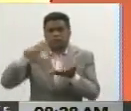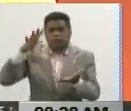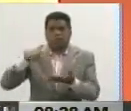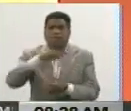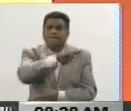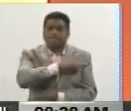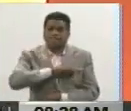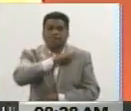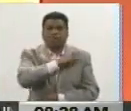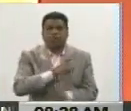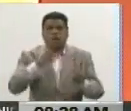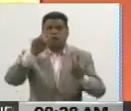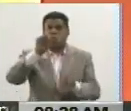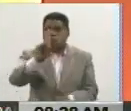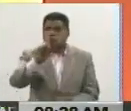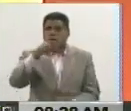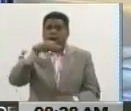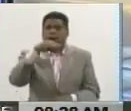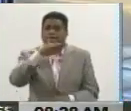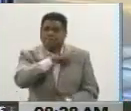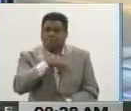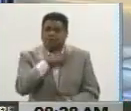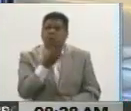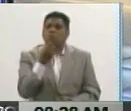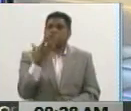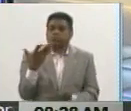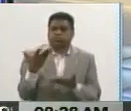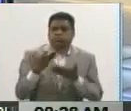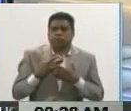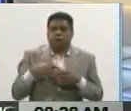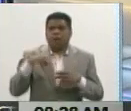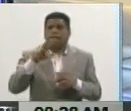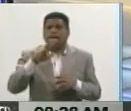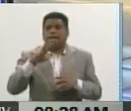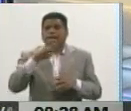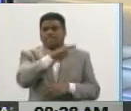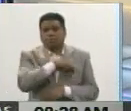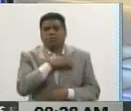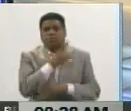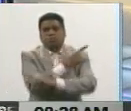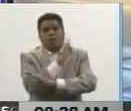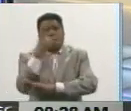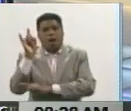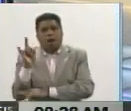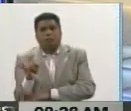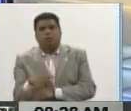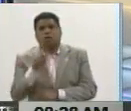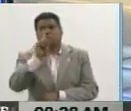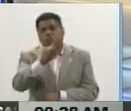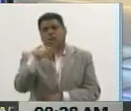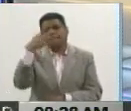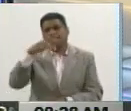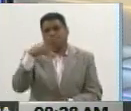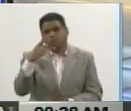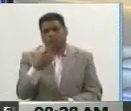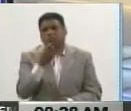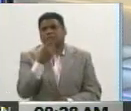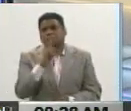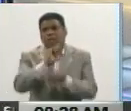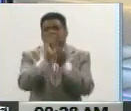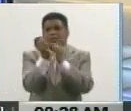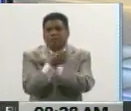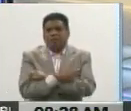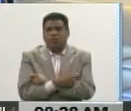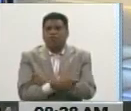misiones. Y una de las misiones que se ve beneficiada con ese sentido es la misión Árbol. Entonces, es una política que transforma lo llamado